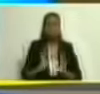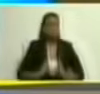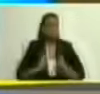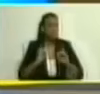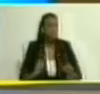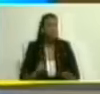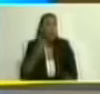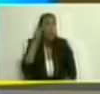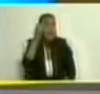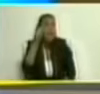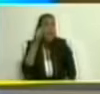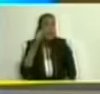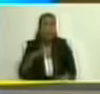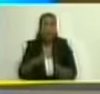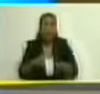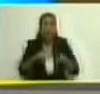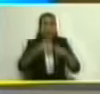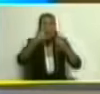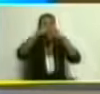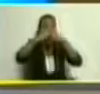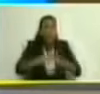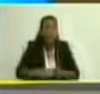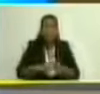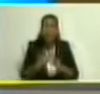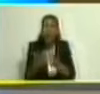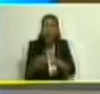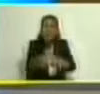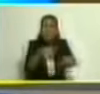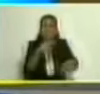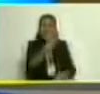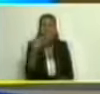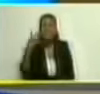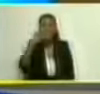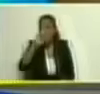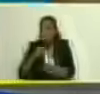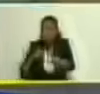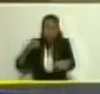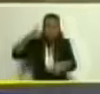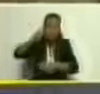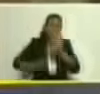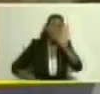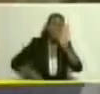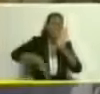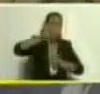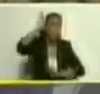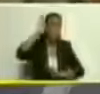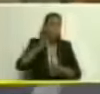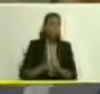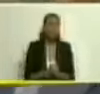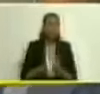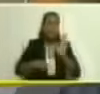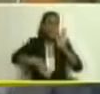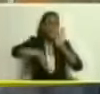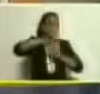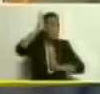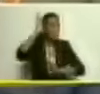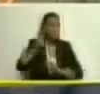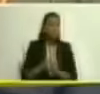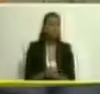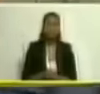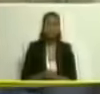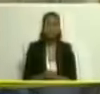Creo que tenemos el récord mundial de número de elecciones en 25 años.